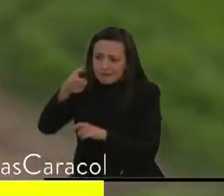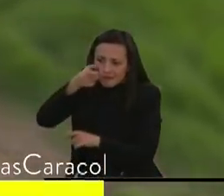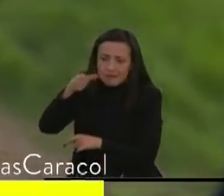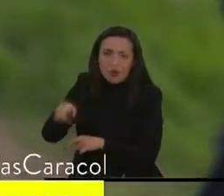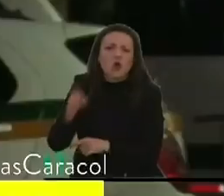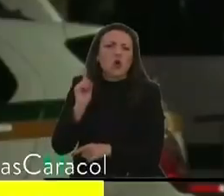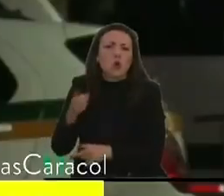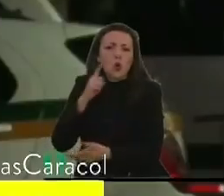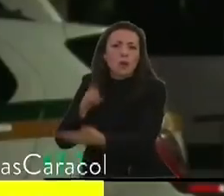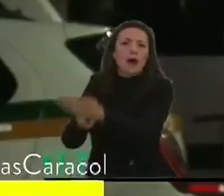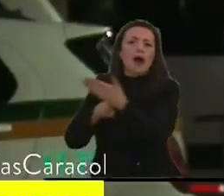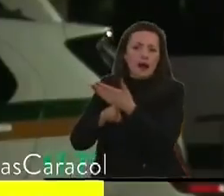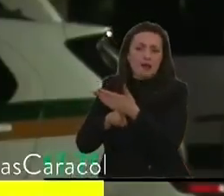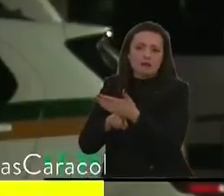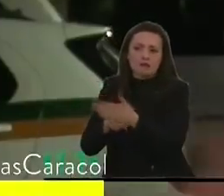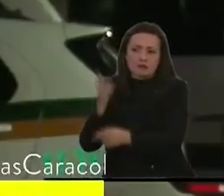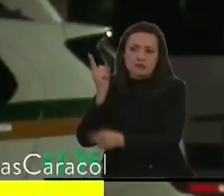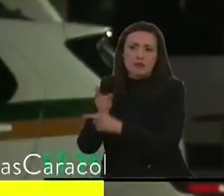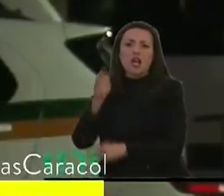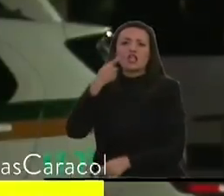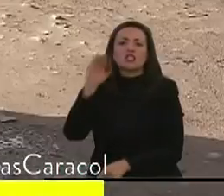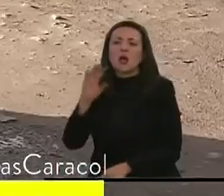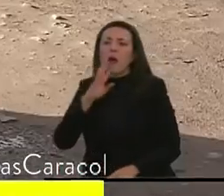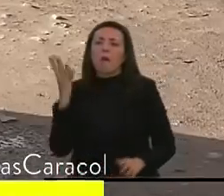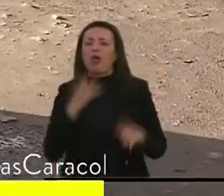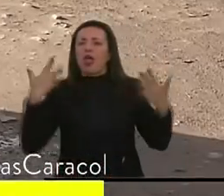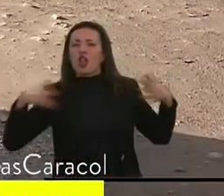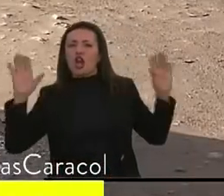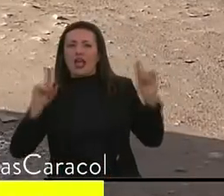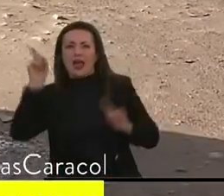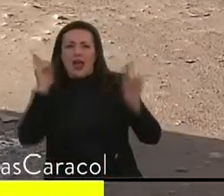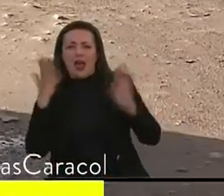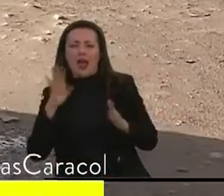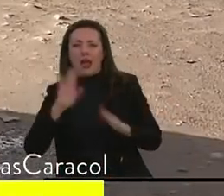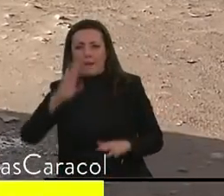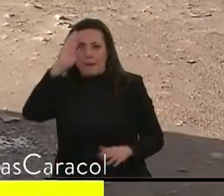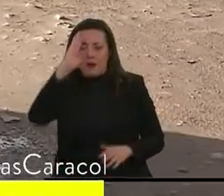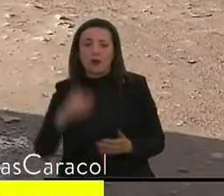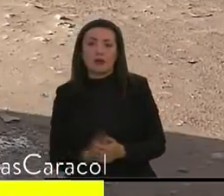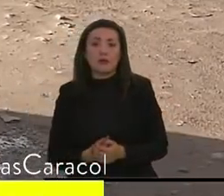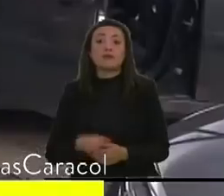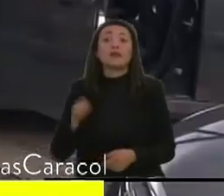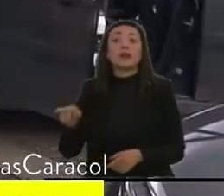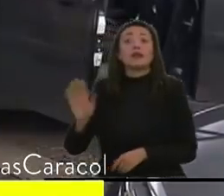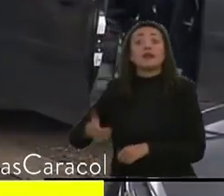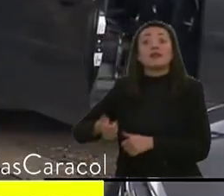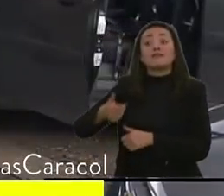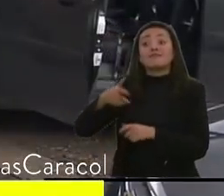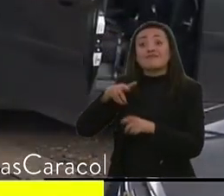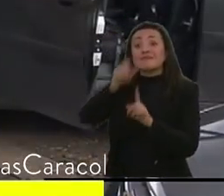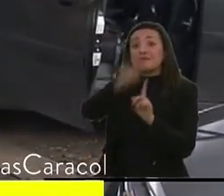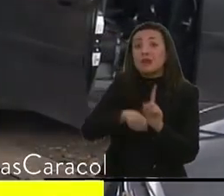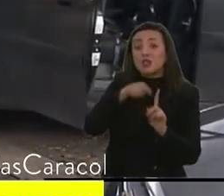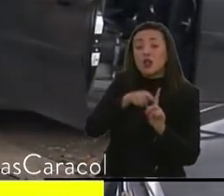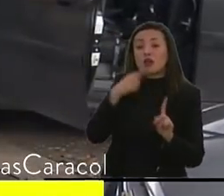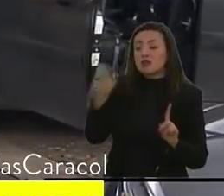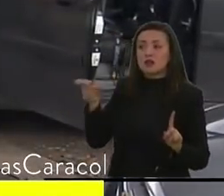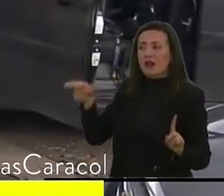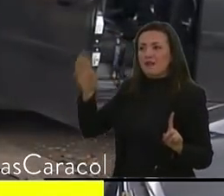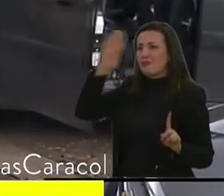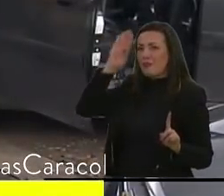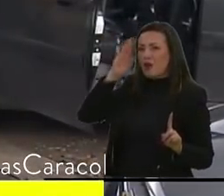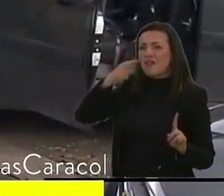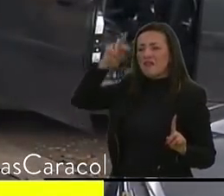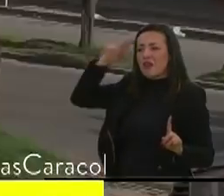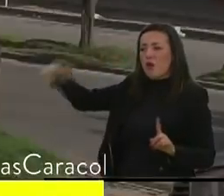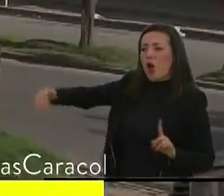se evidenció flagrantemente que el señor evade la autoridad. La versión de la víctima es que los policías se llevaron el carro a una vía principal para